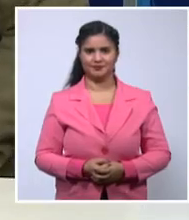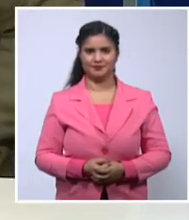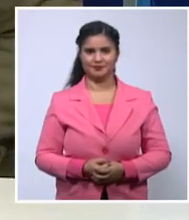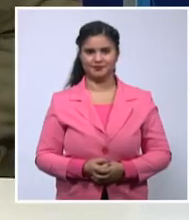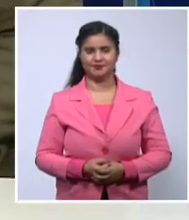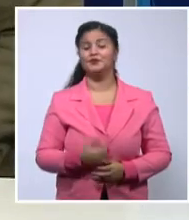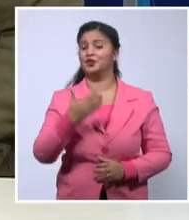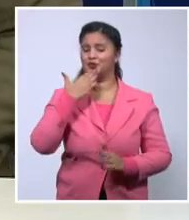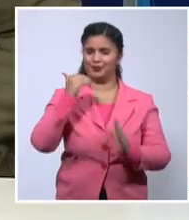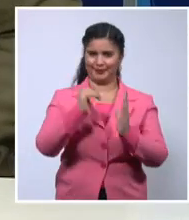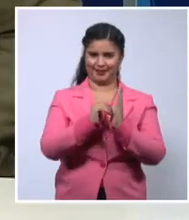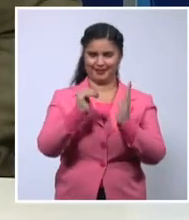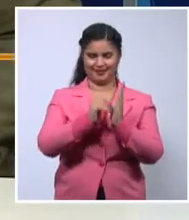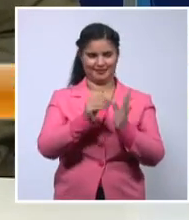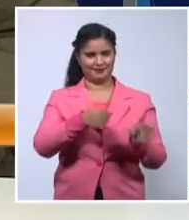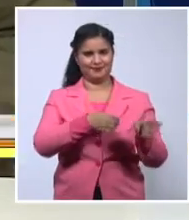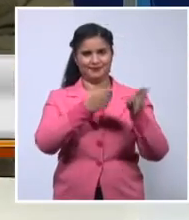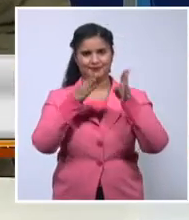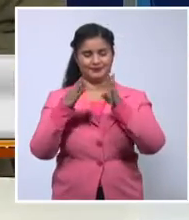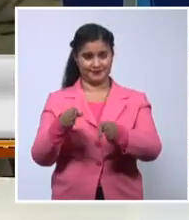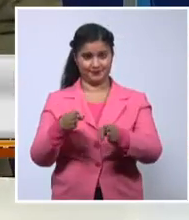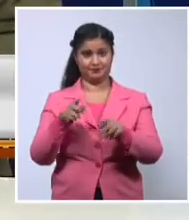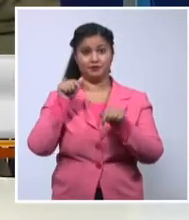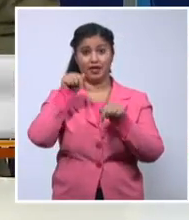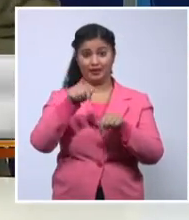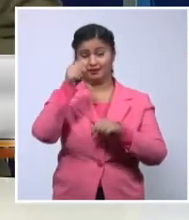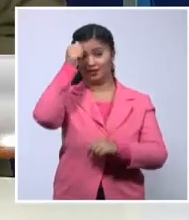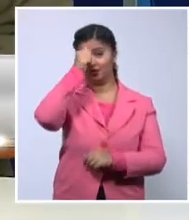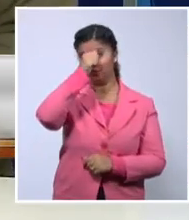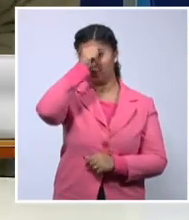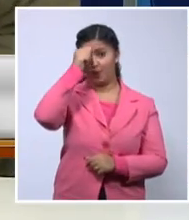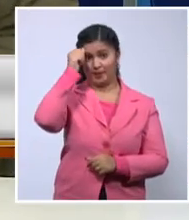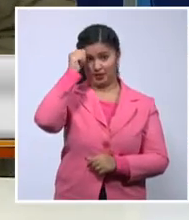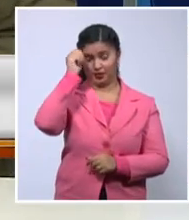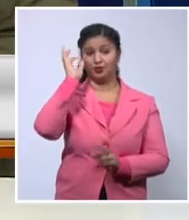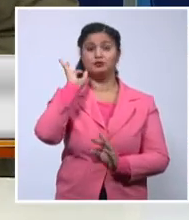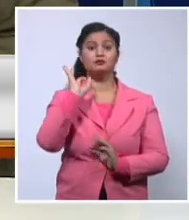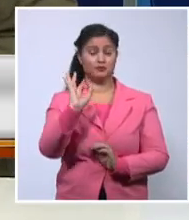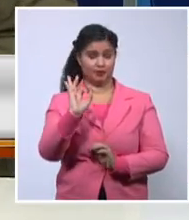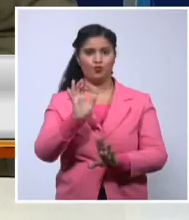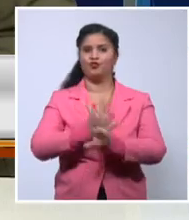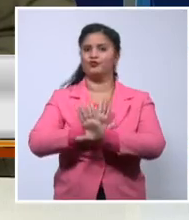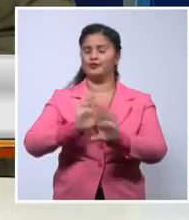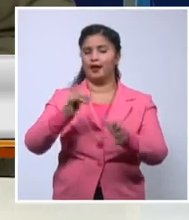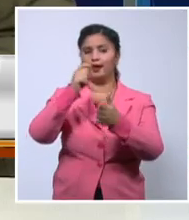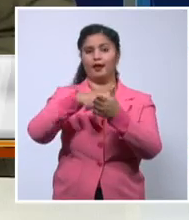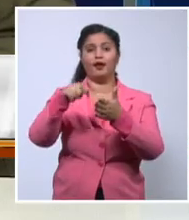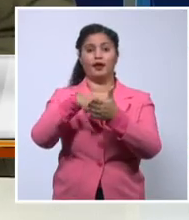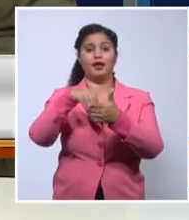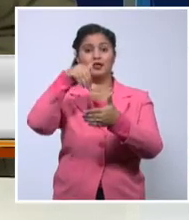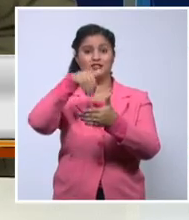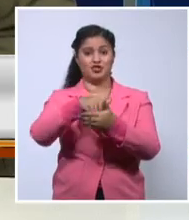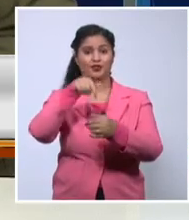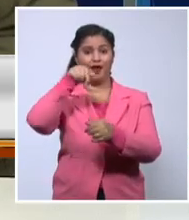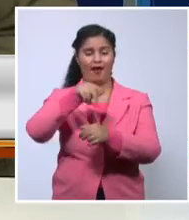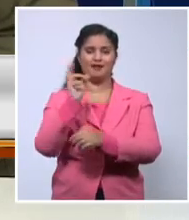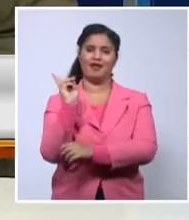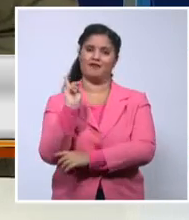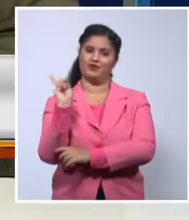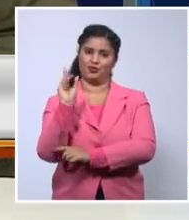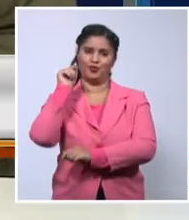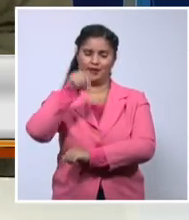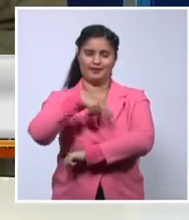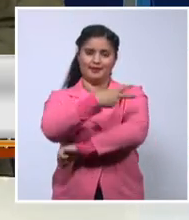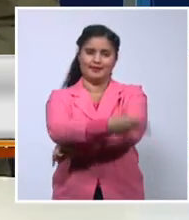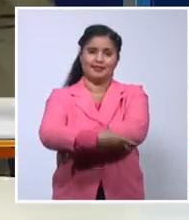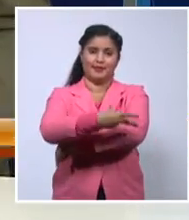Tardes. Bajo fuego mediático y político, este domingo por fin son las elecciones parlamentarias en Venezuela y en este punto